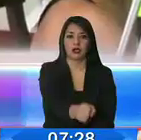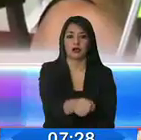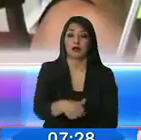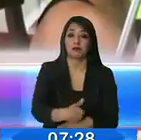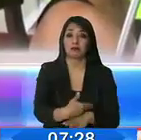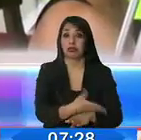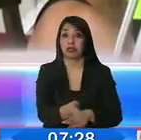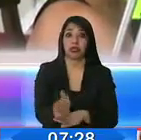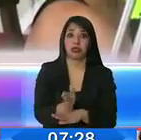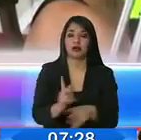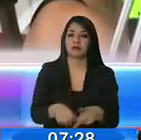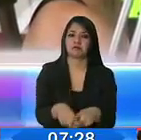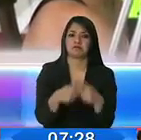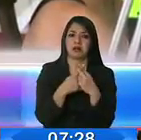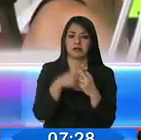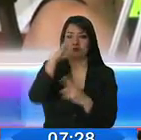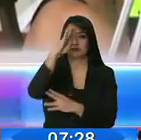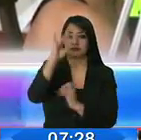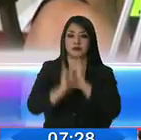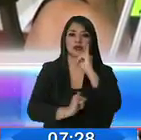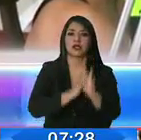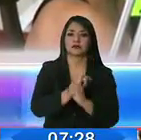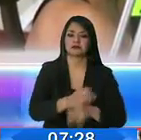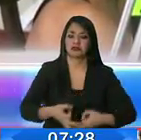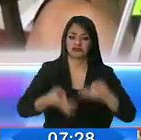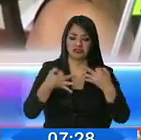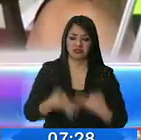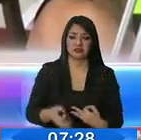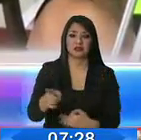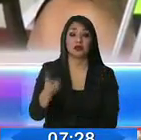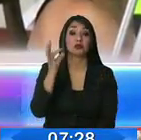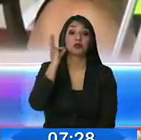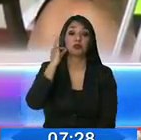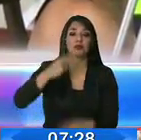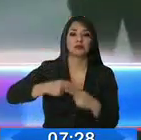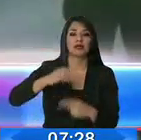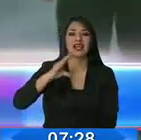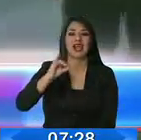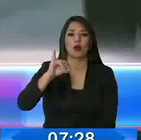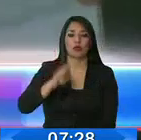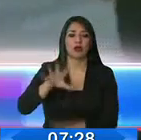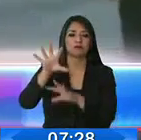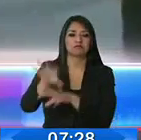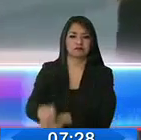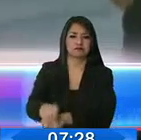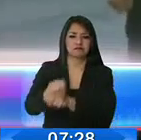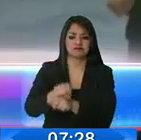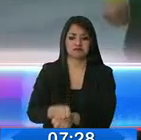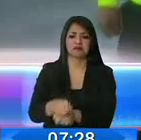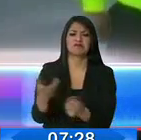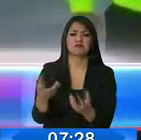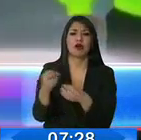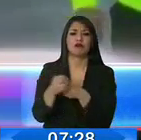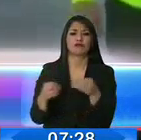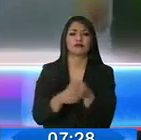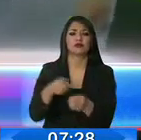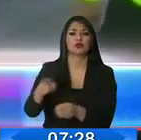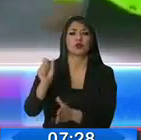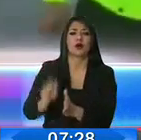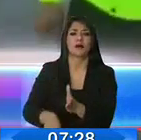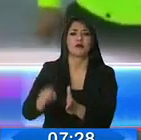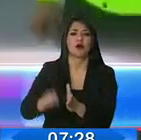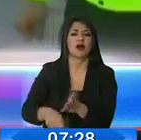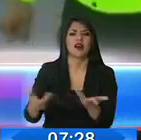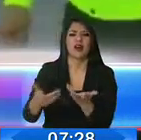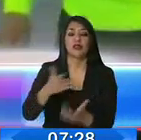y el pedido entró en vigencia. Interpol hizo efectiva la orden de captura en contra de Claudia Orozco. La mujer fue detenida en la oficina de su abogado en Cali y